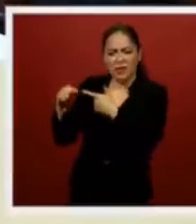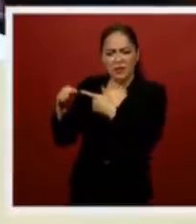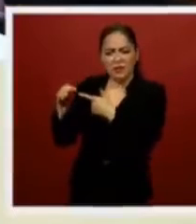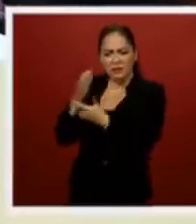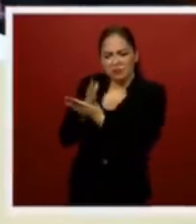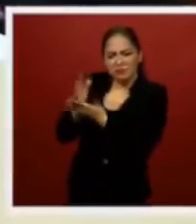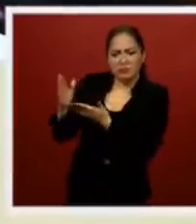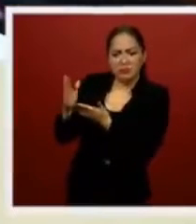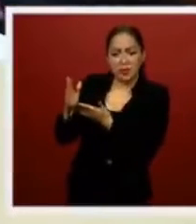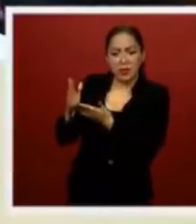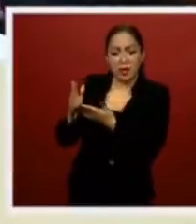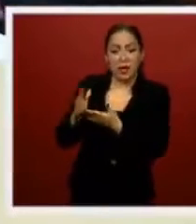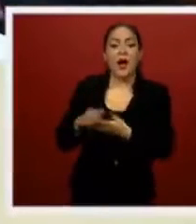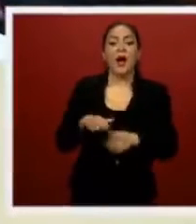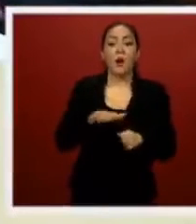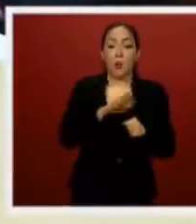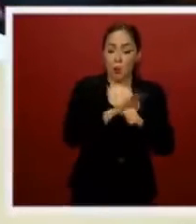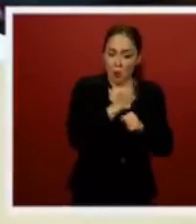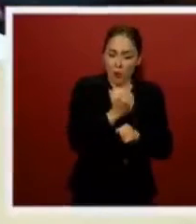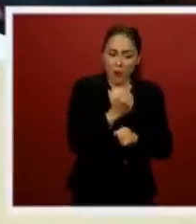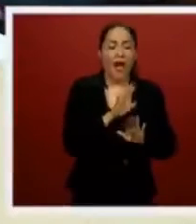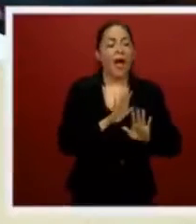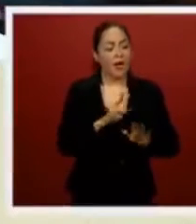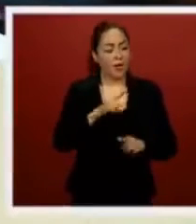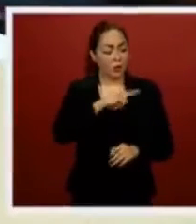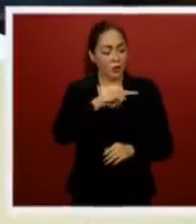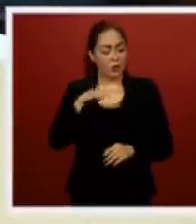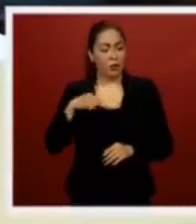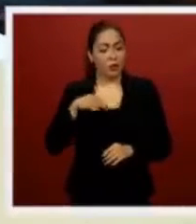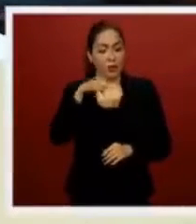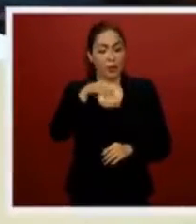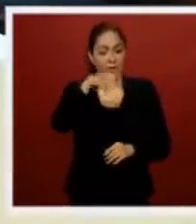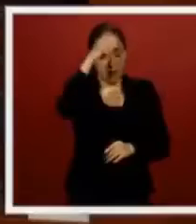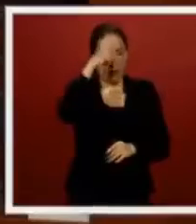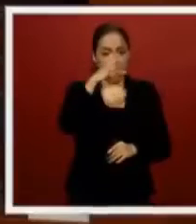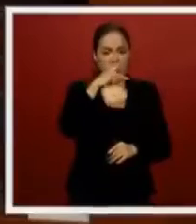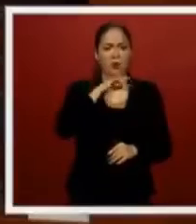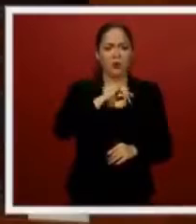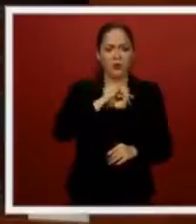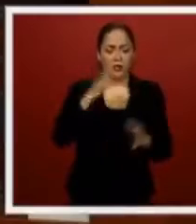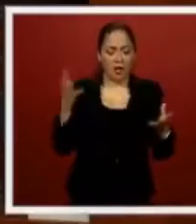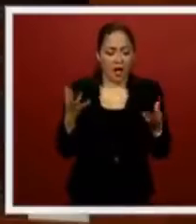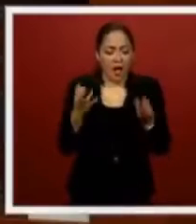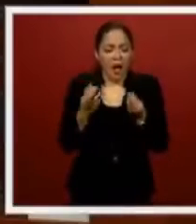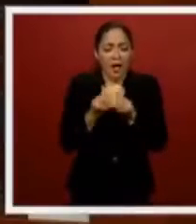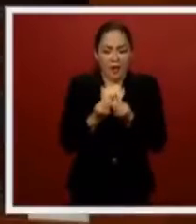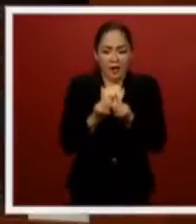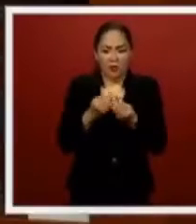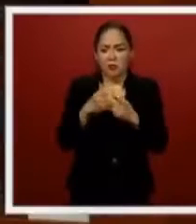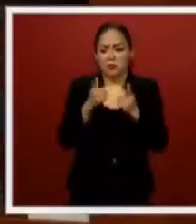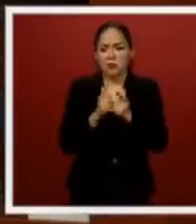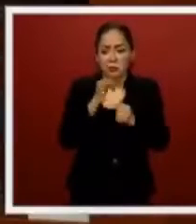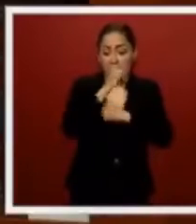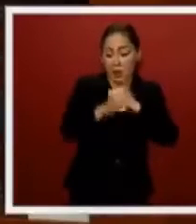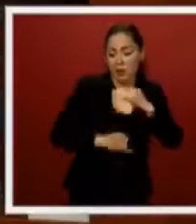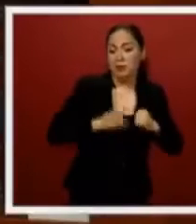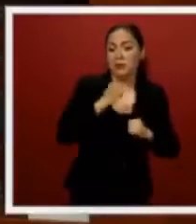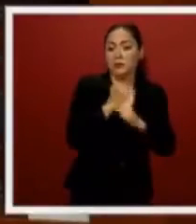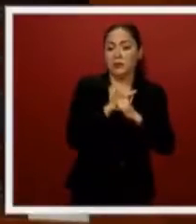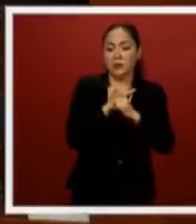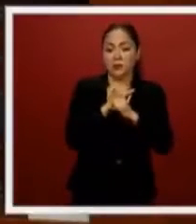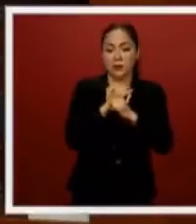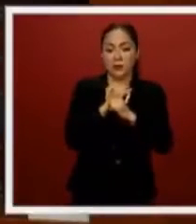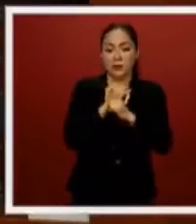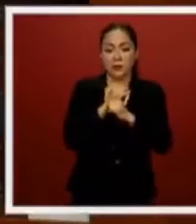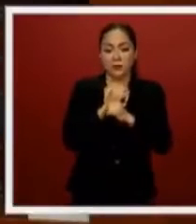que pues México está dentro de un contexto internacional, como lo señalas atinadamente. Entonces ha